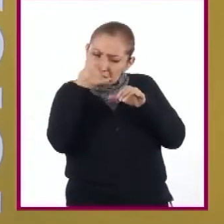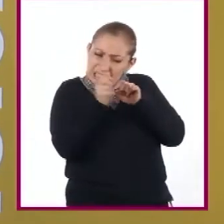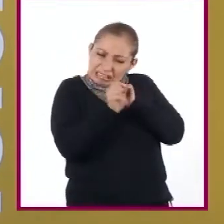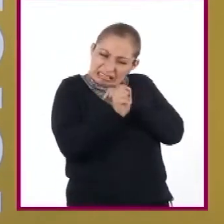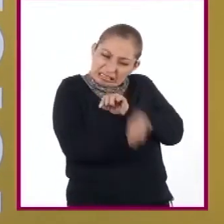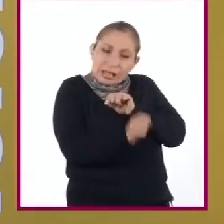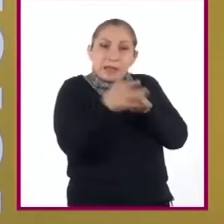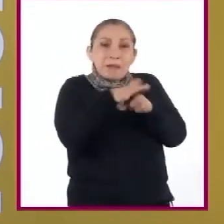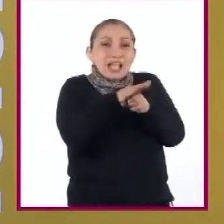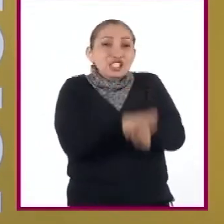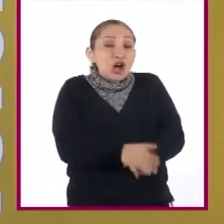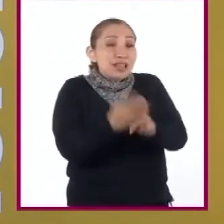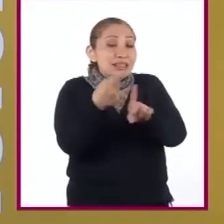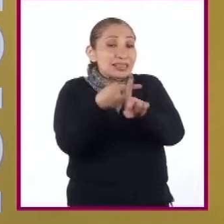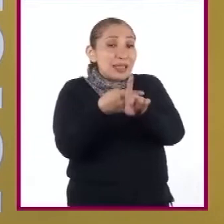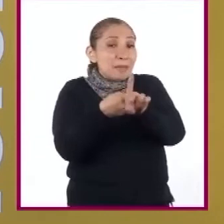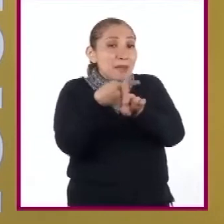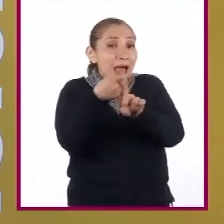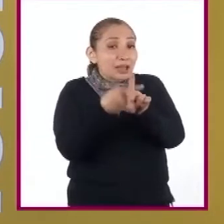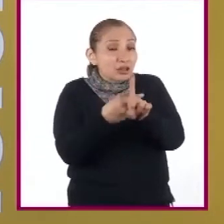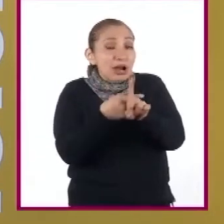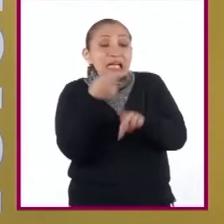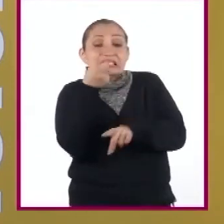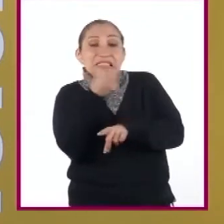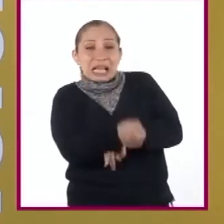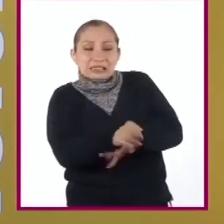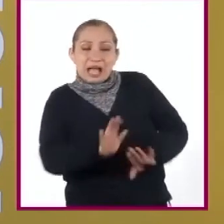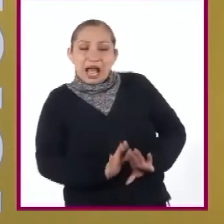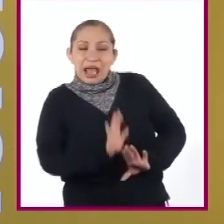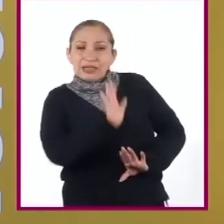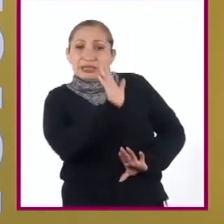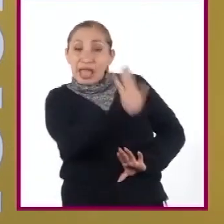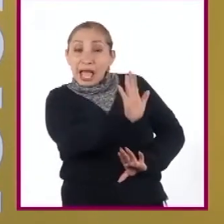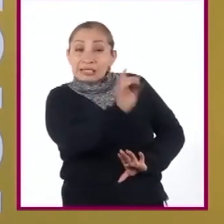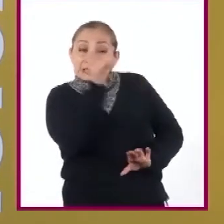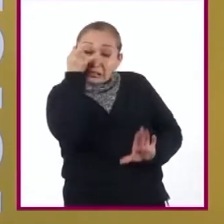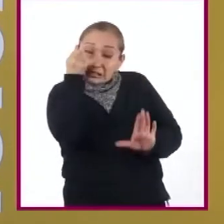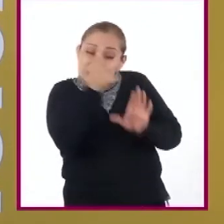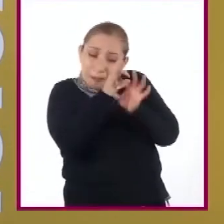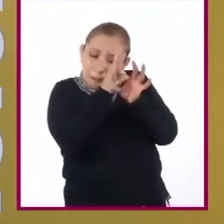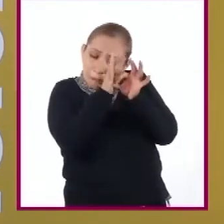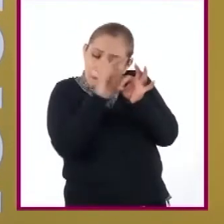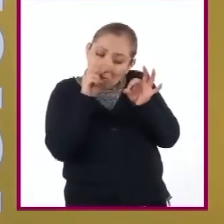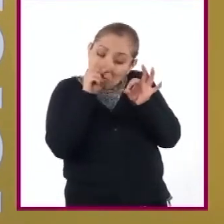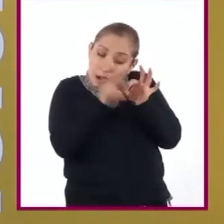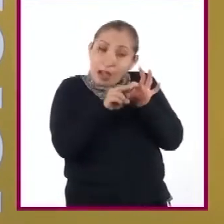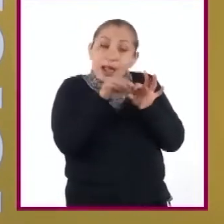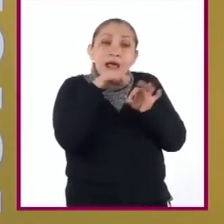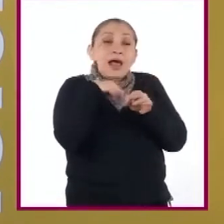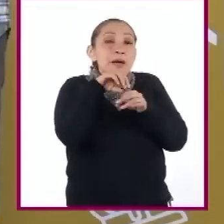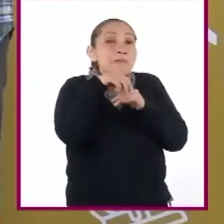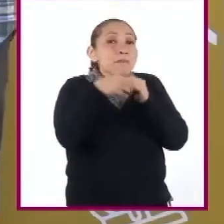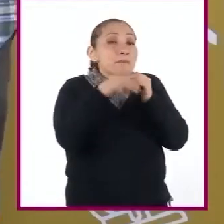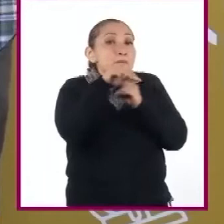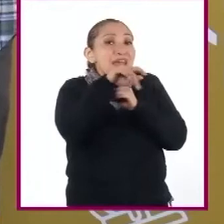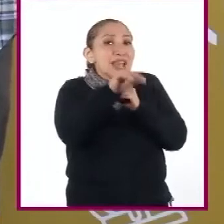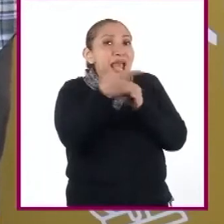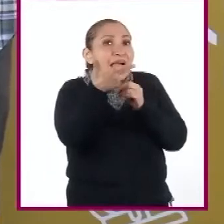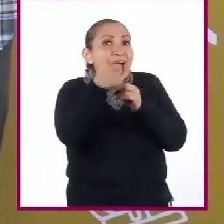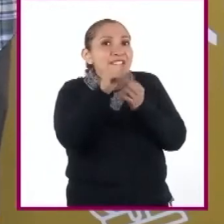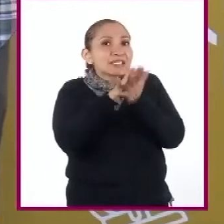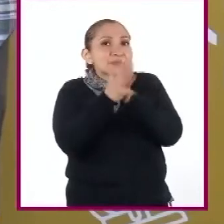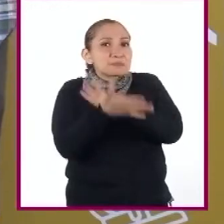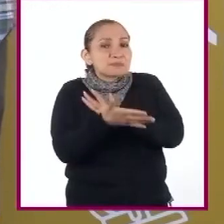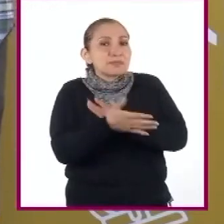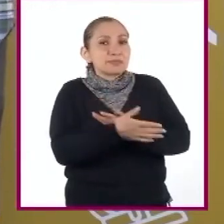la presión y la temperatura en términos de las características microscópicas de la materia en estado gaseoso.